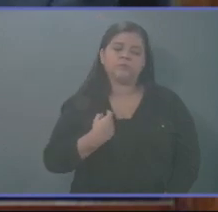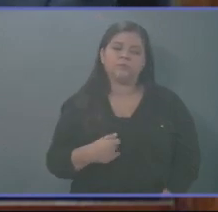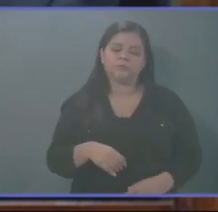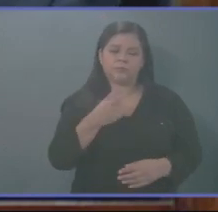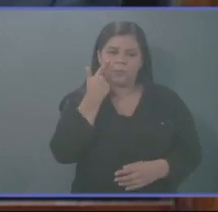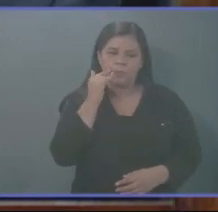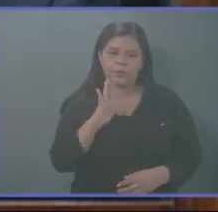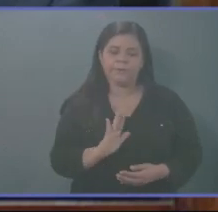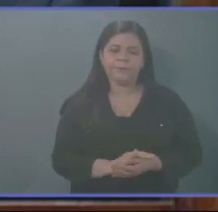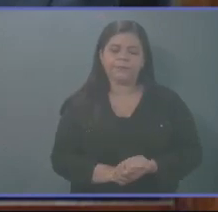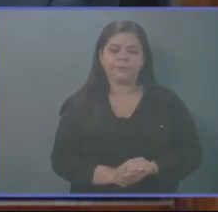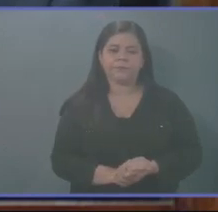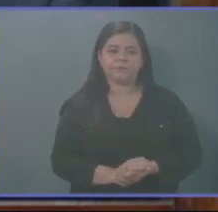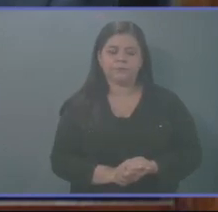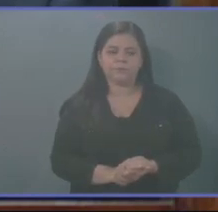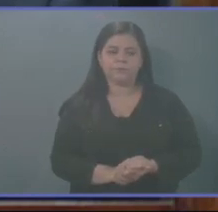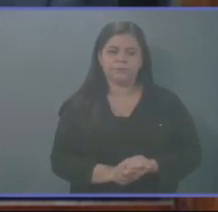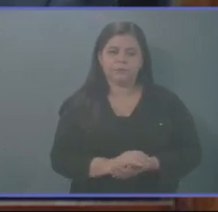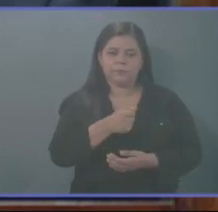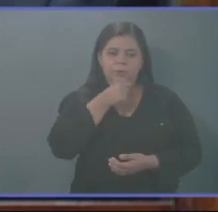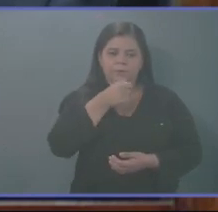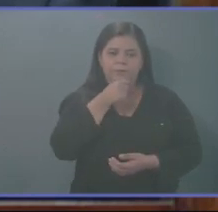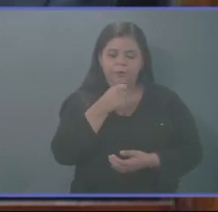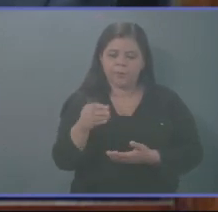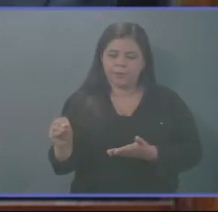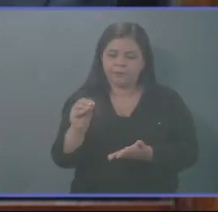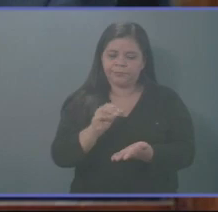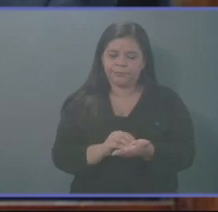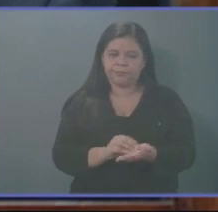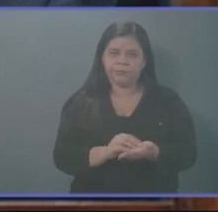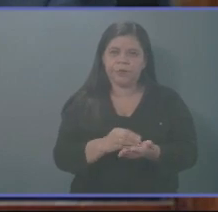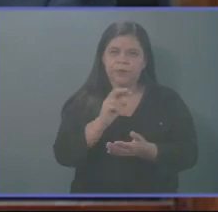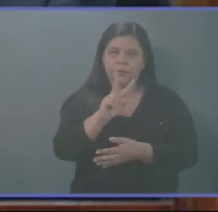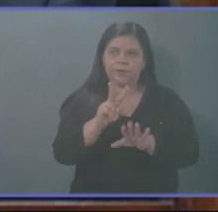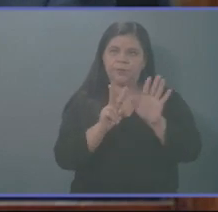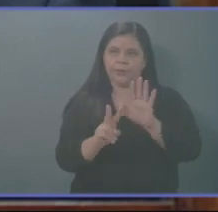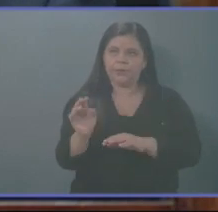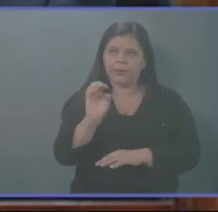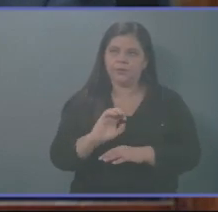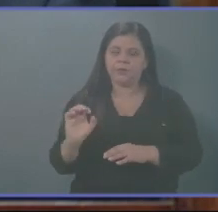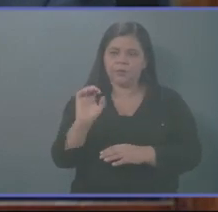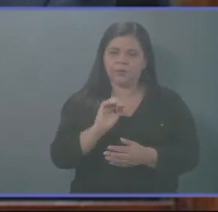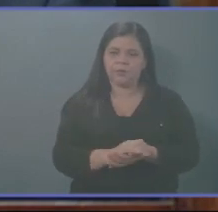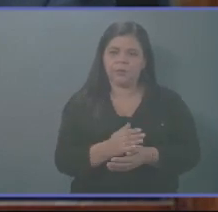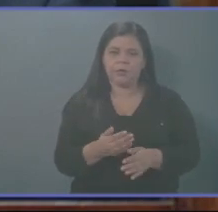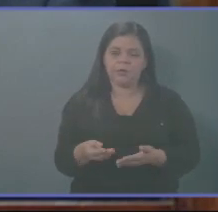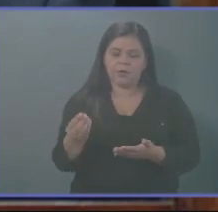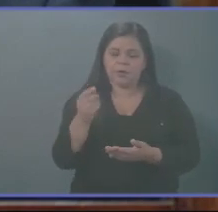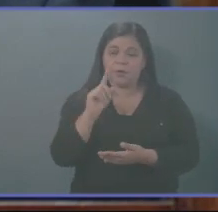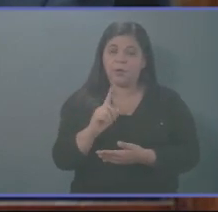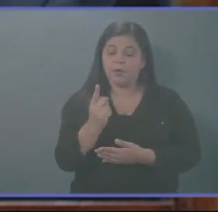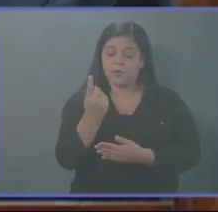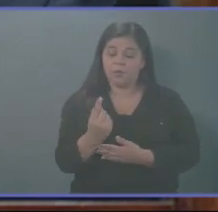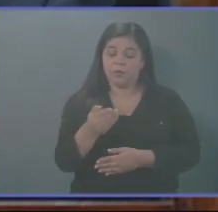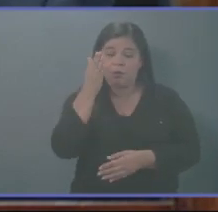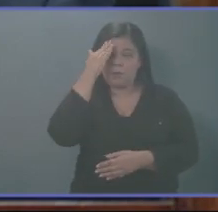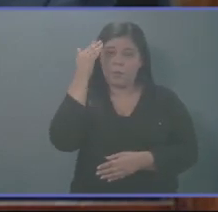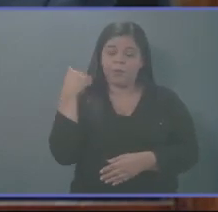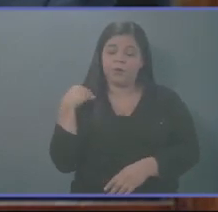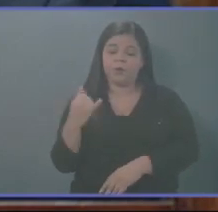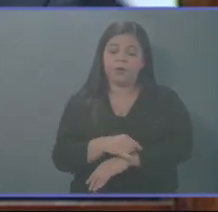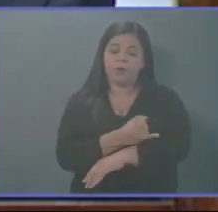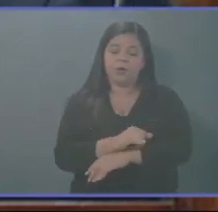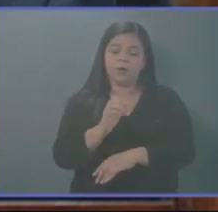Prueba pericial. Informe de transcripción de fecha 27 de enero del 2020 suscrito por la ingeniera